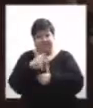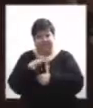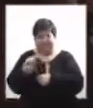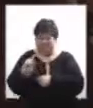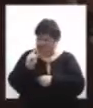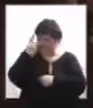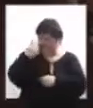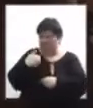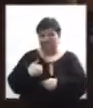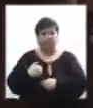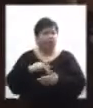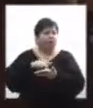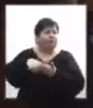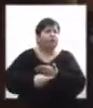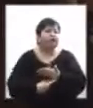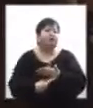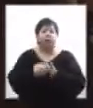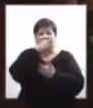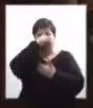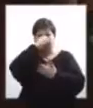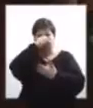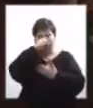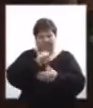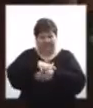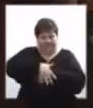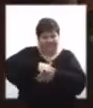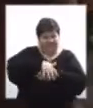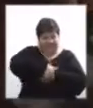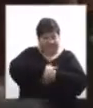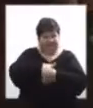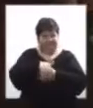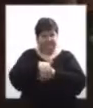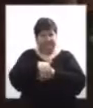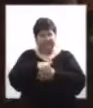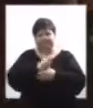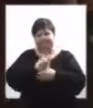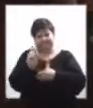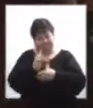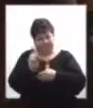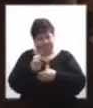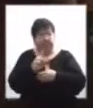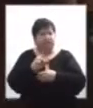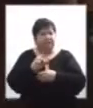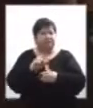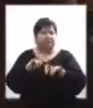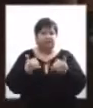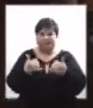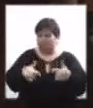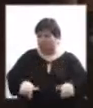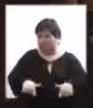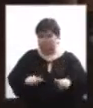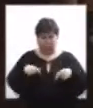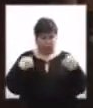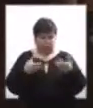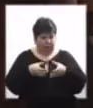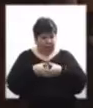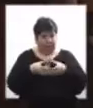con el proyecto de La Represa casupá creo que no hay dos opiniones creo que el propio ministro de todo el equipo ha sido contundente